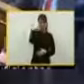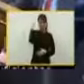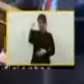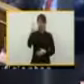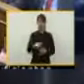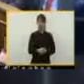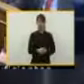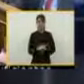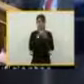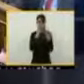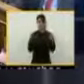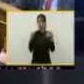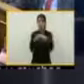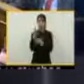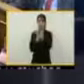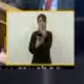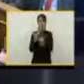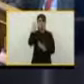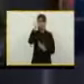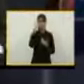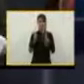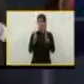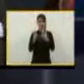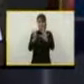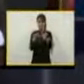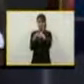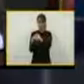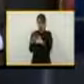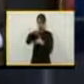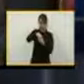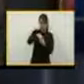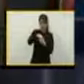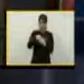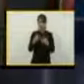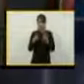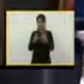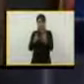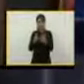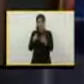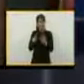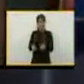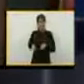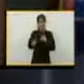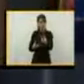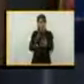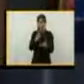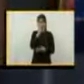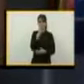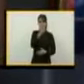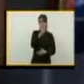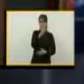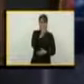valiente o es estúpido? Esto es la pregunta. Cuando tú te enfrentas al tigre, si, sabiendo que el tigre lo que va a hacer es